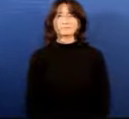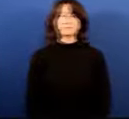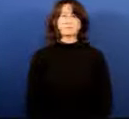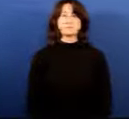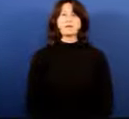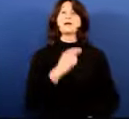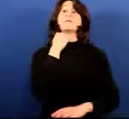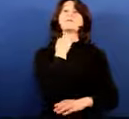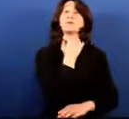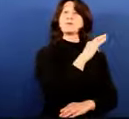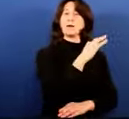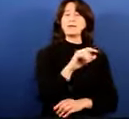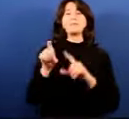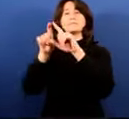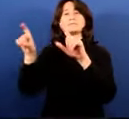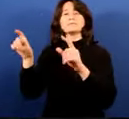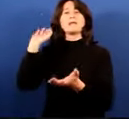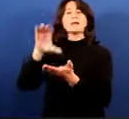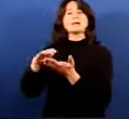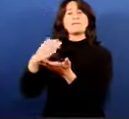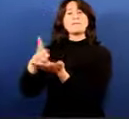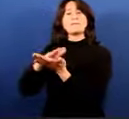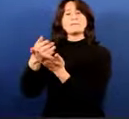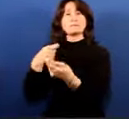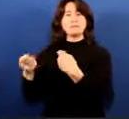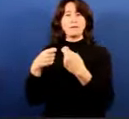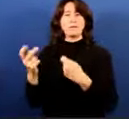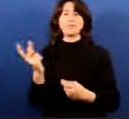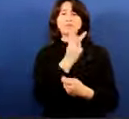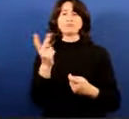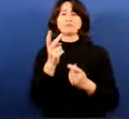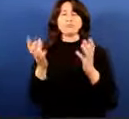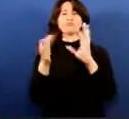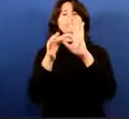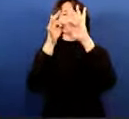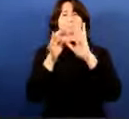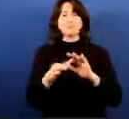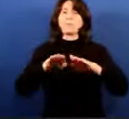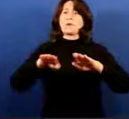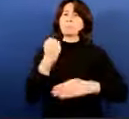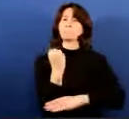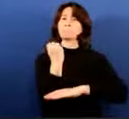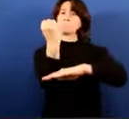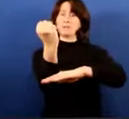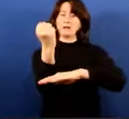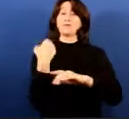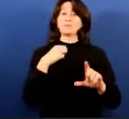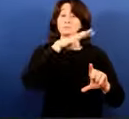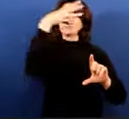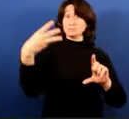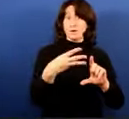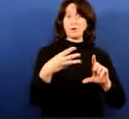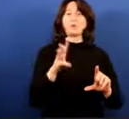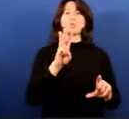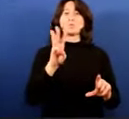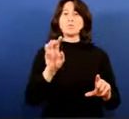cambiar de sede o porque están abordando un periodo de expansión geográfica. Conocer esta oferta de forma totalmente actualizada es, a partir de